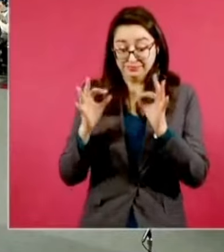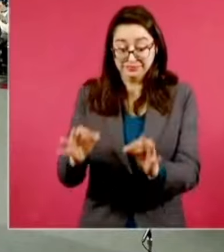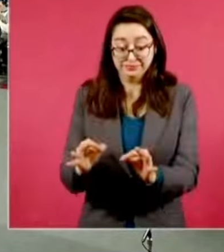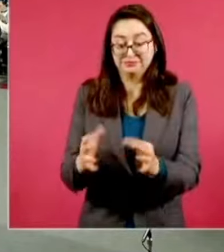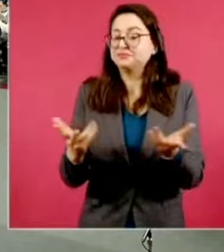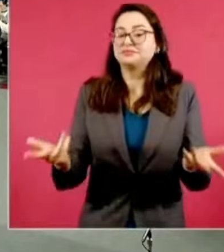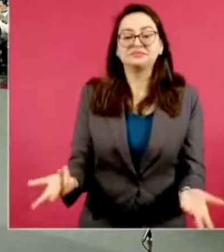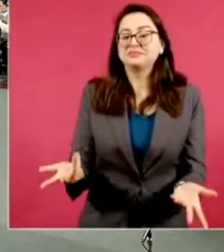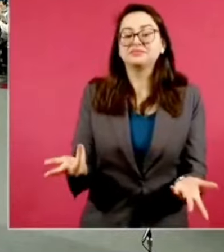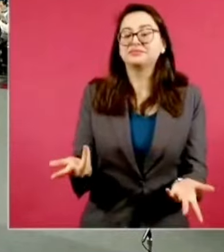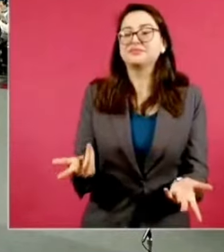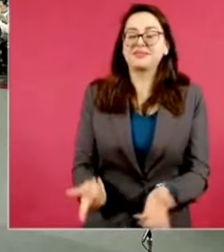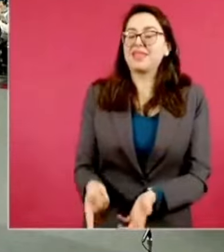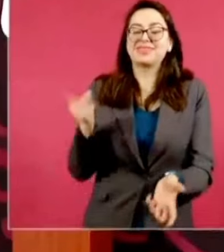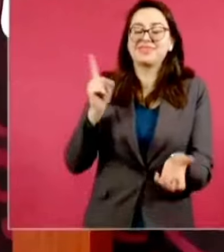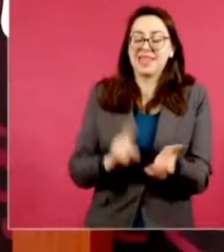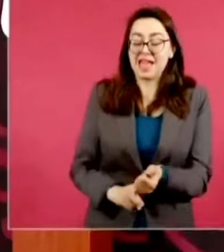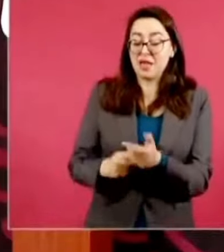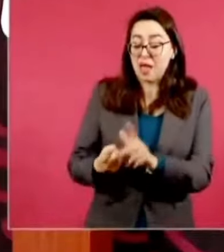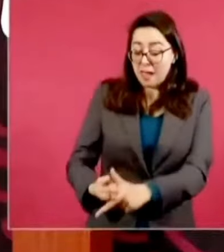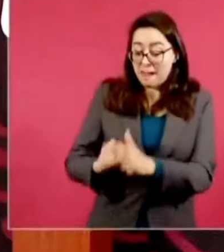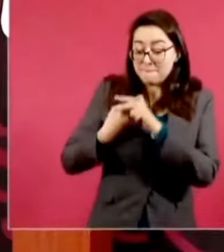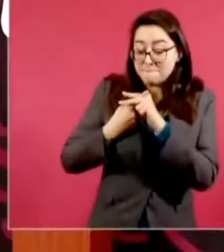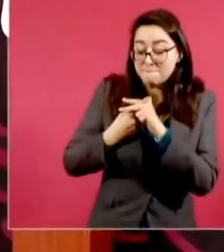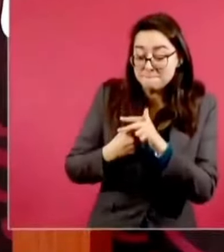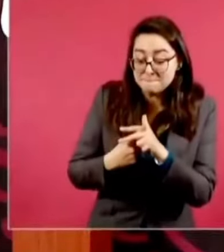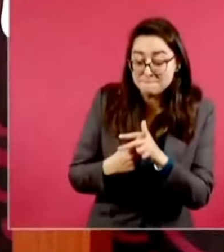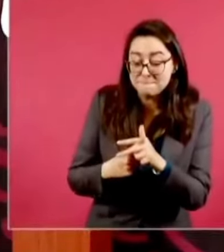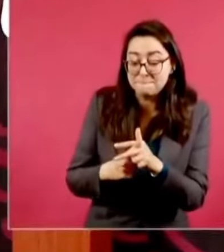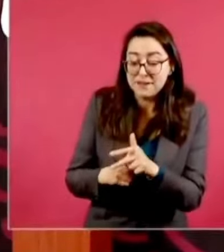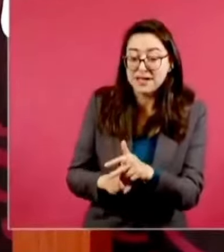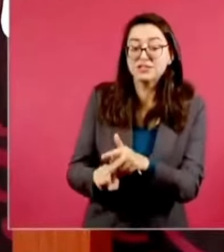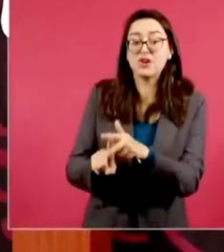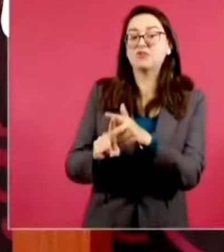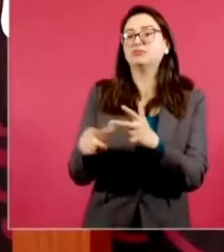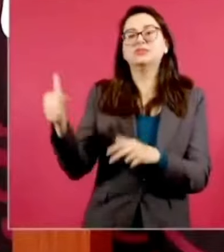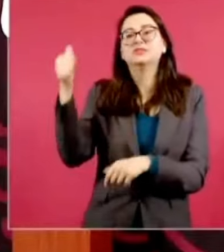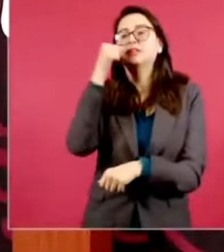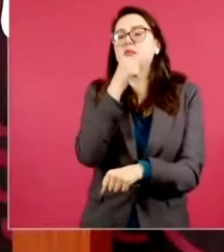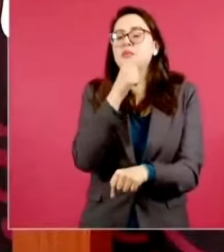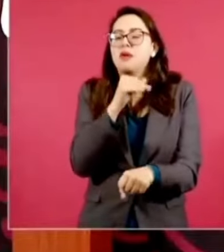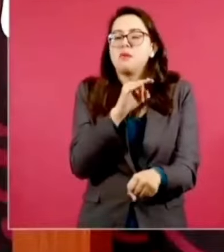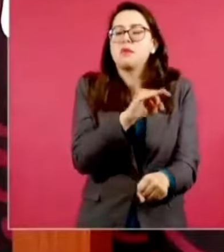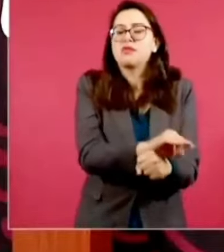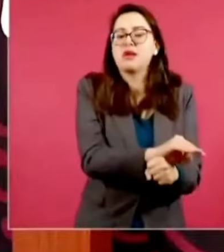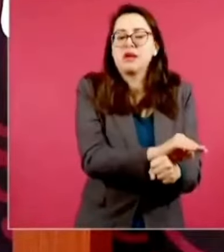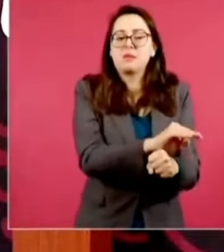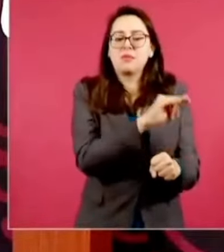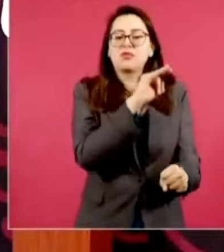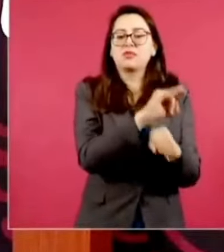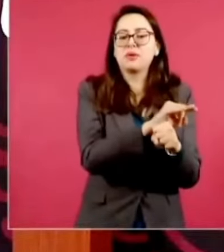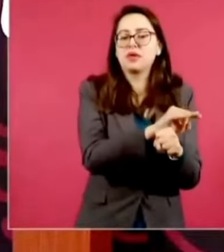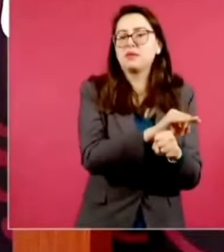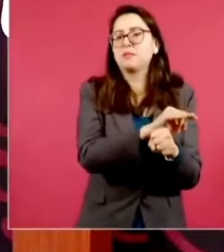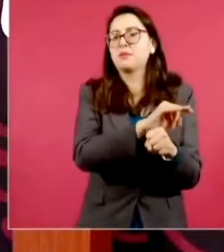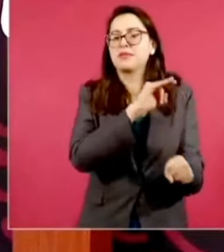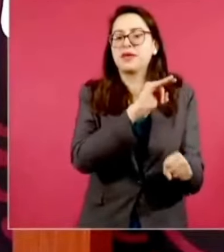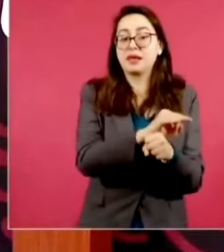Desde que nació, empezó protegiendo información, clasificando